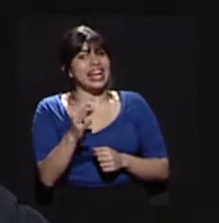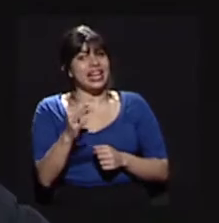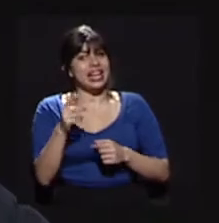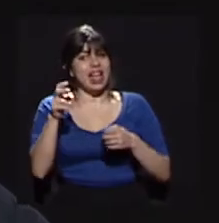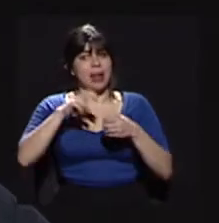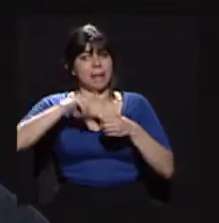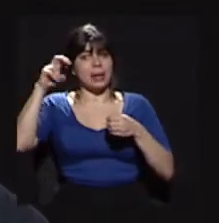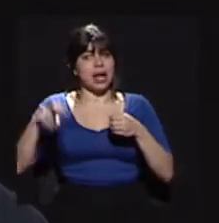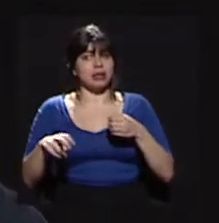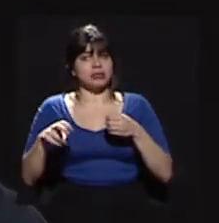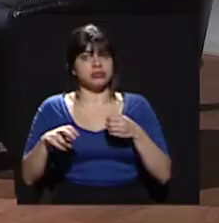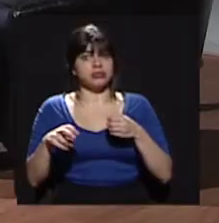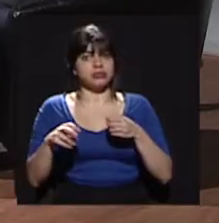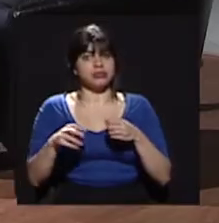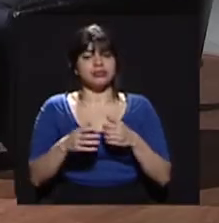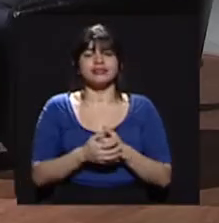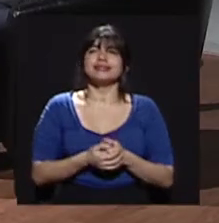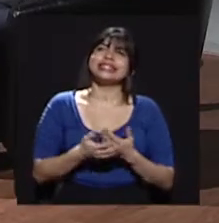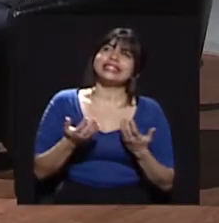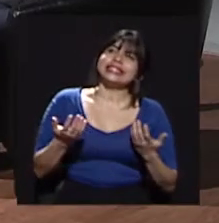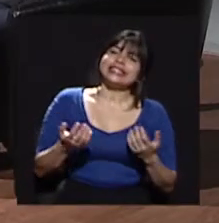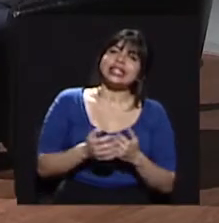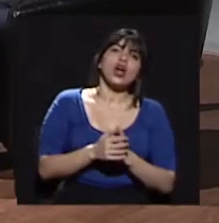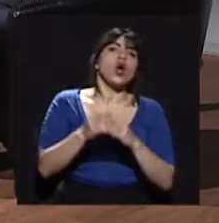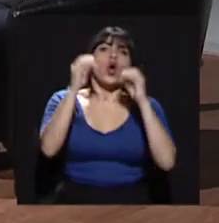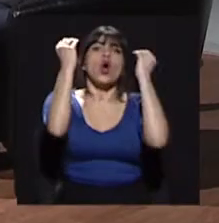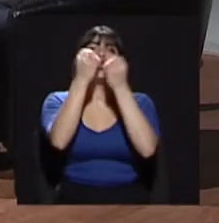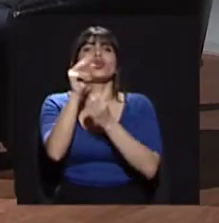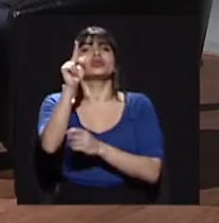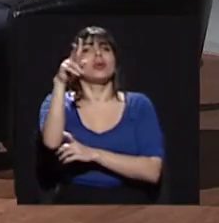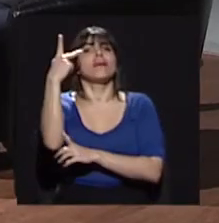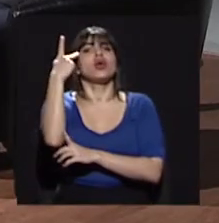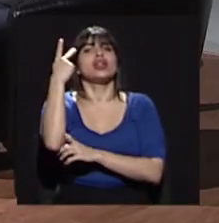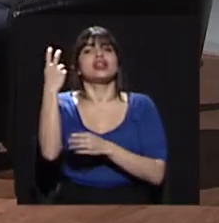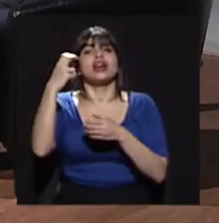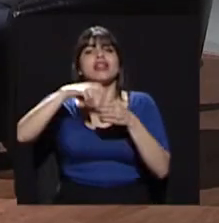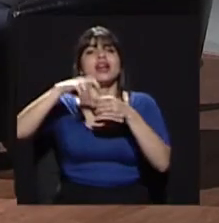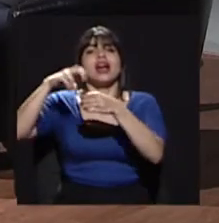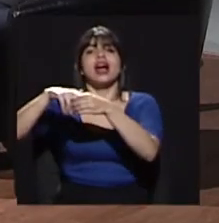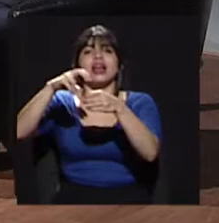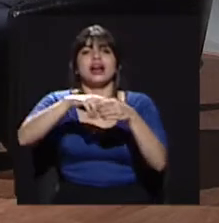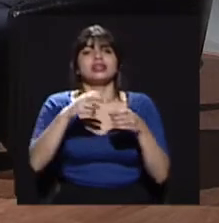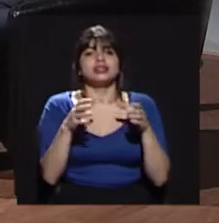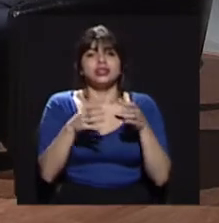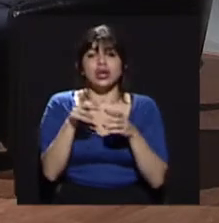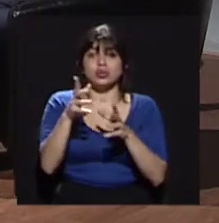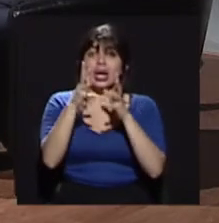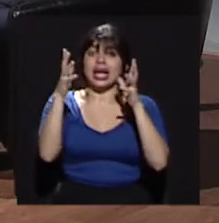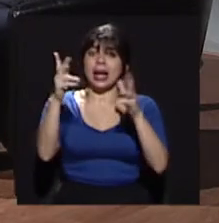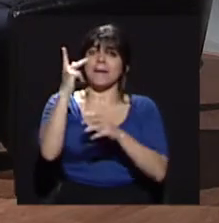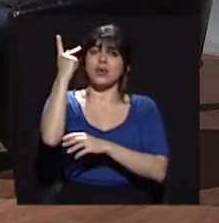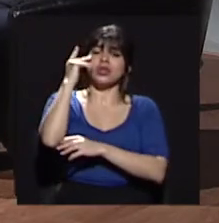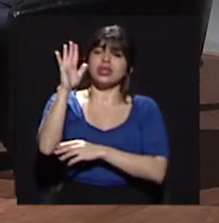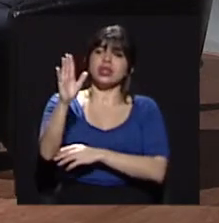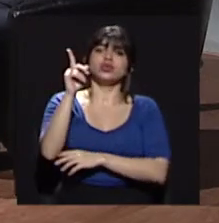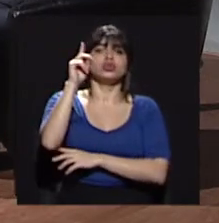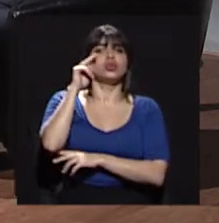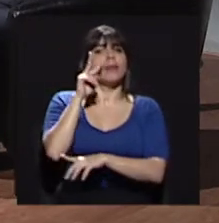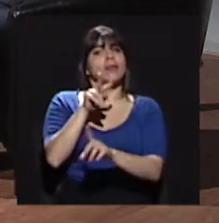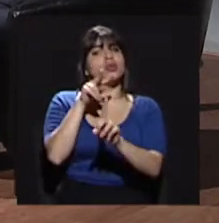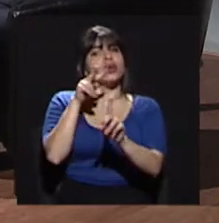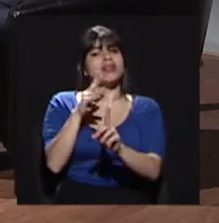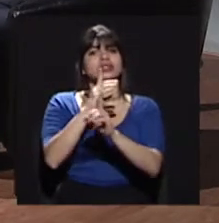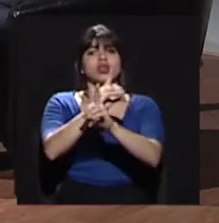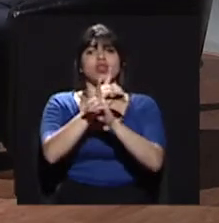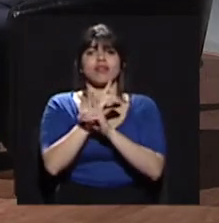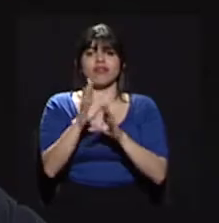canasto ottón solís mo es un político de canasto es un gran político que tiene su punto de vista y lo